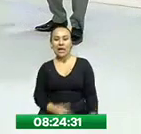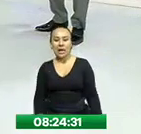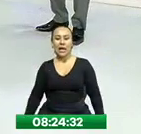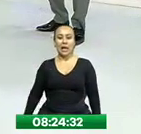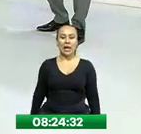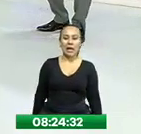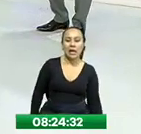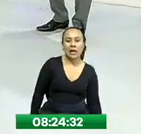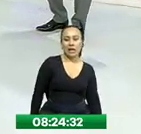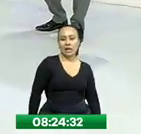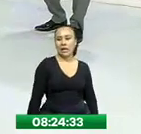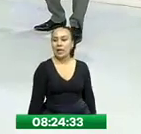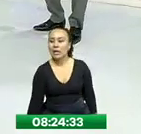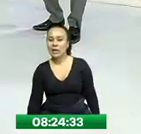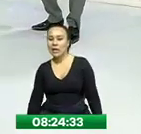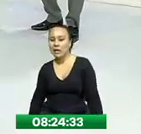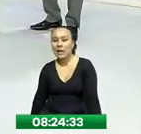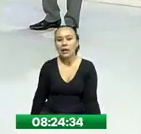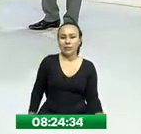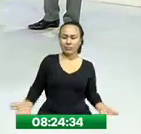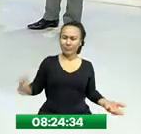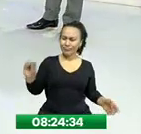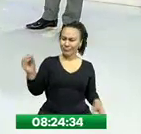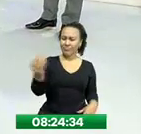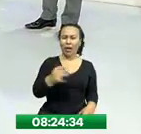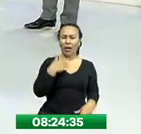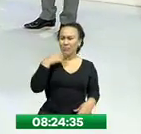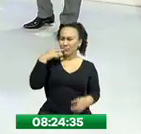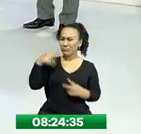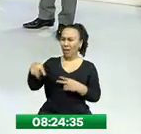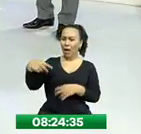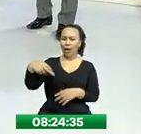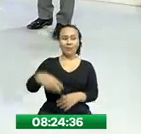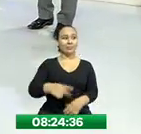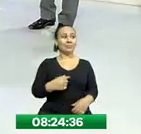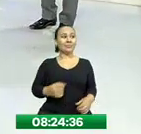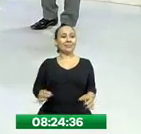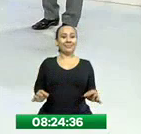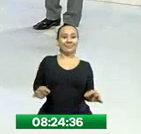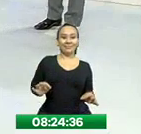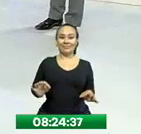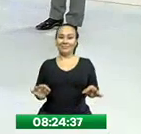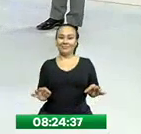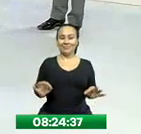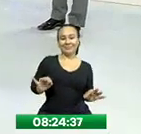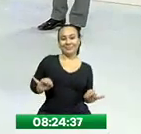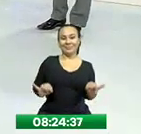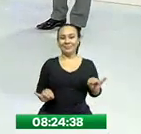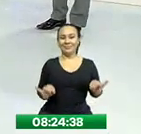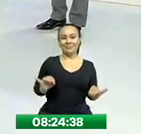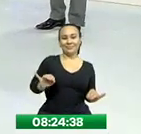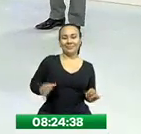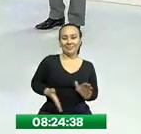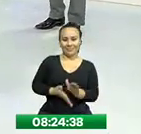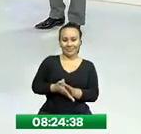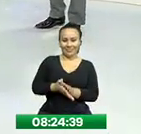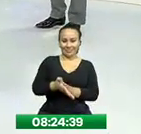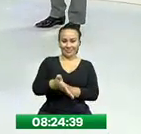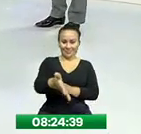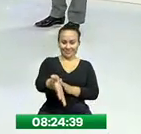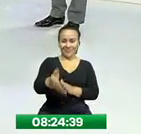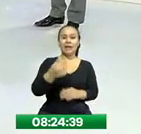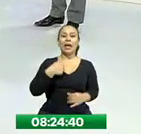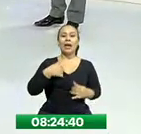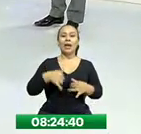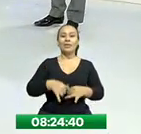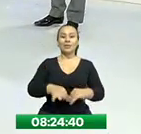es cierto, ¿no? Les pesa todo. Sí, es ahora verdad. Uno es, ¿eh? A los este viejos no, pues. Está los bien. Viejos somos pilas. Claro. Bueno, nosotros seguimos